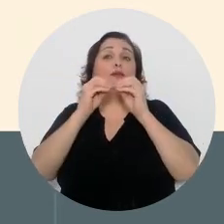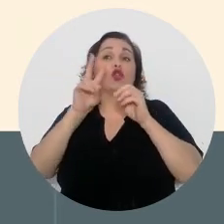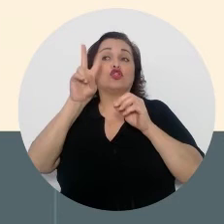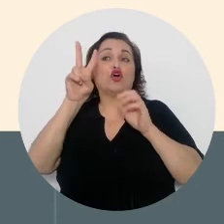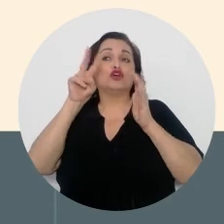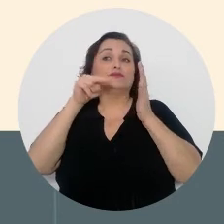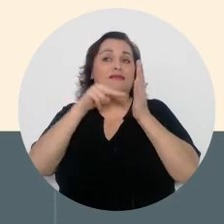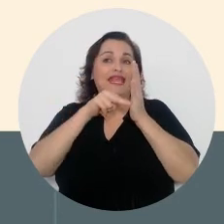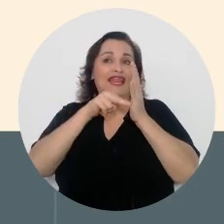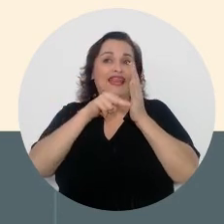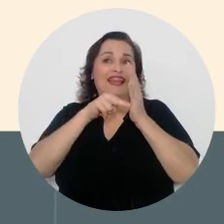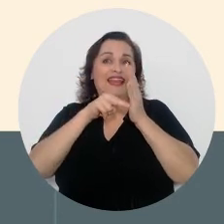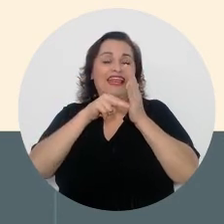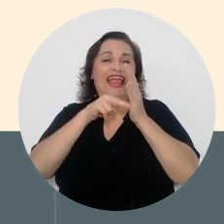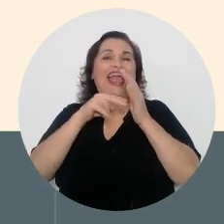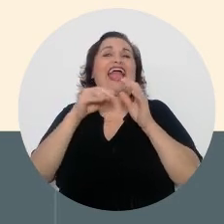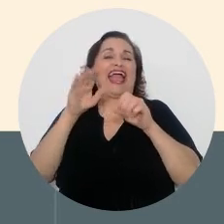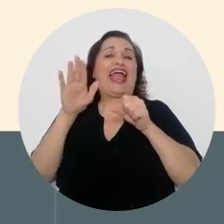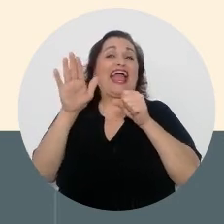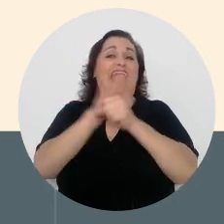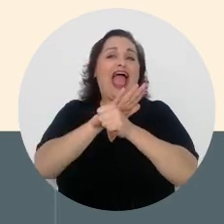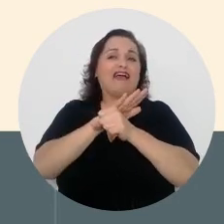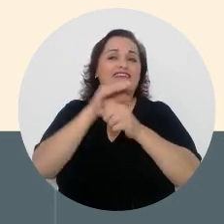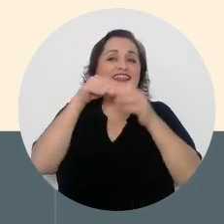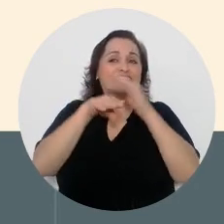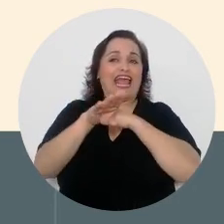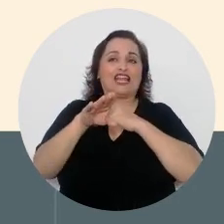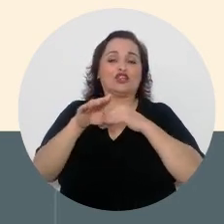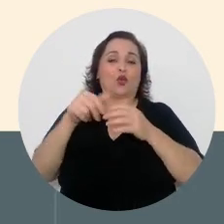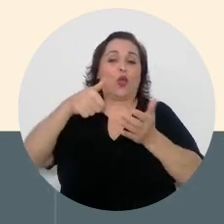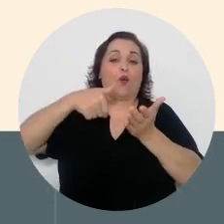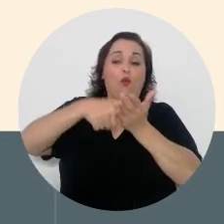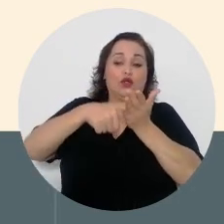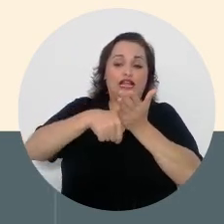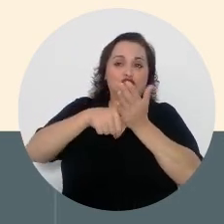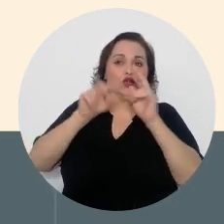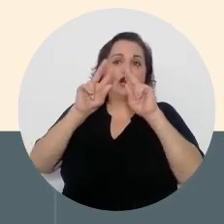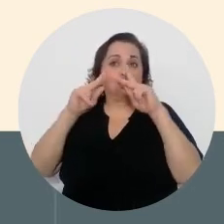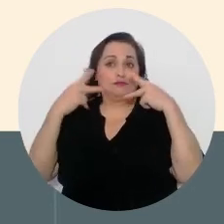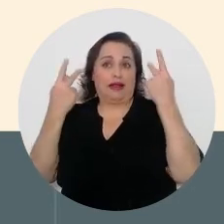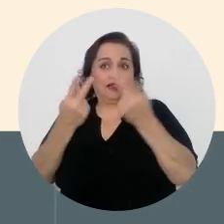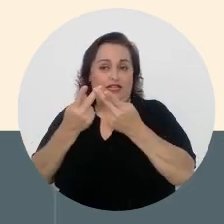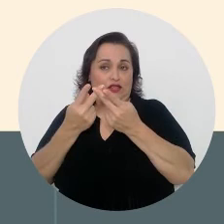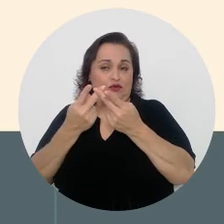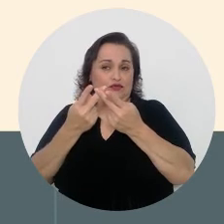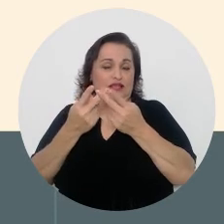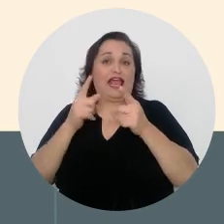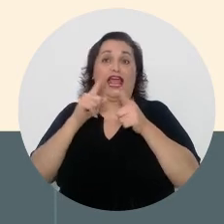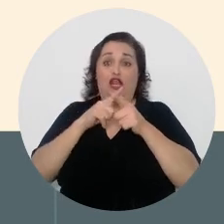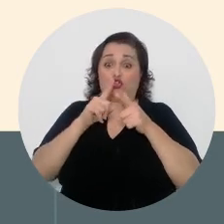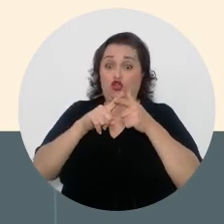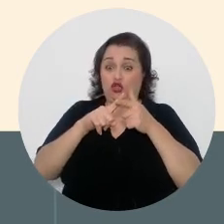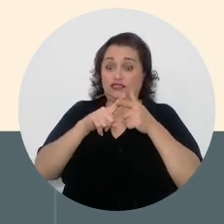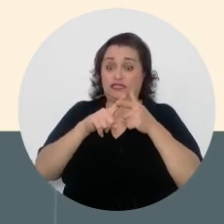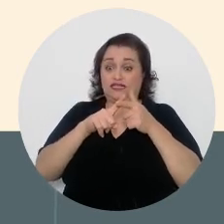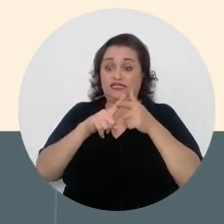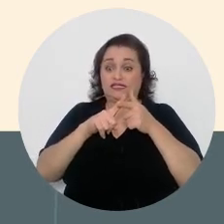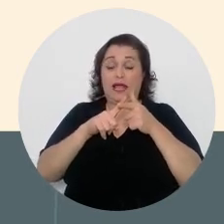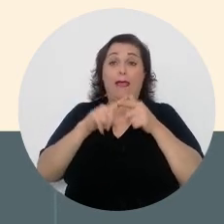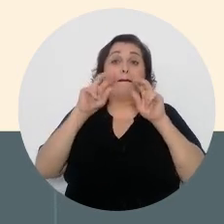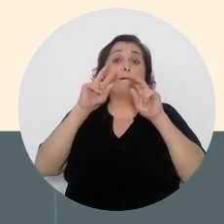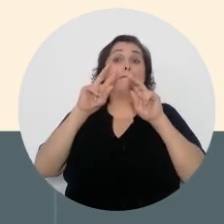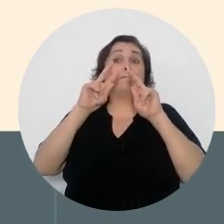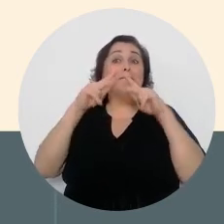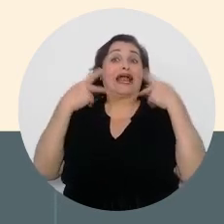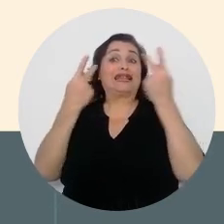número de 2,000, caber, por así decirlo, dentro de la votación partidaria. Siendo